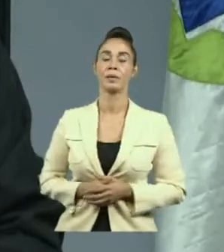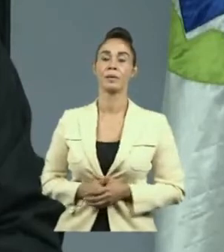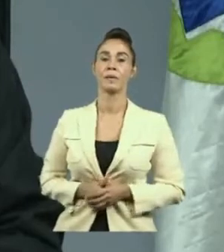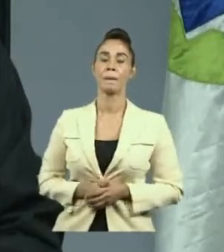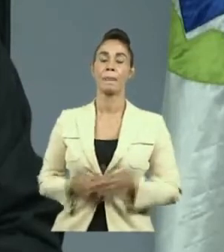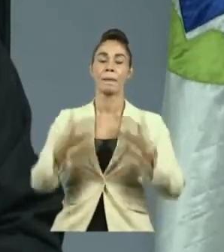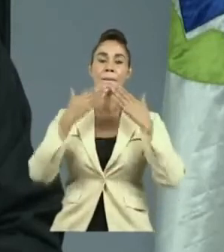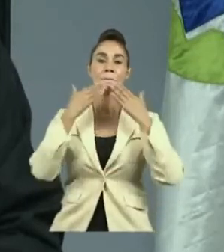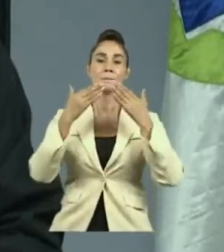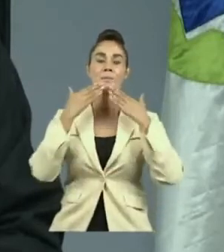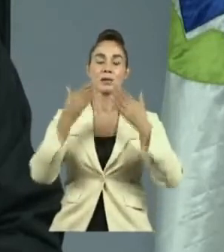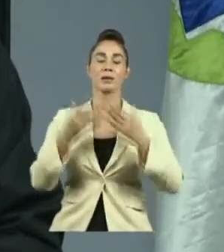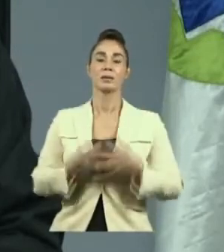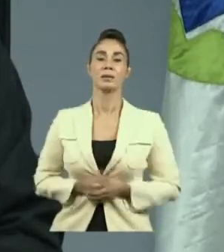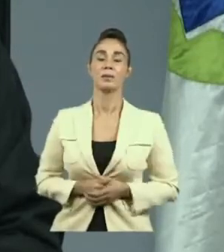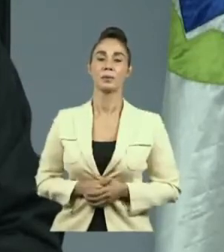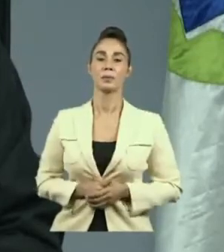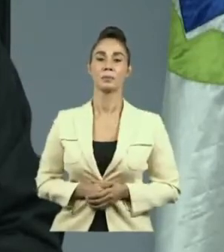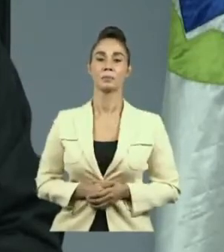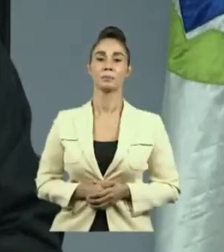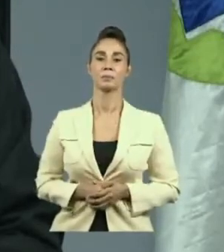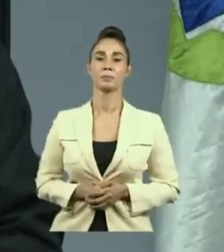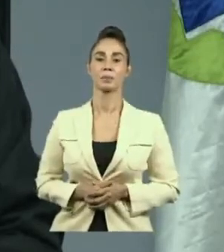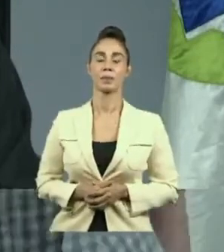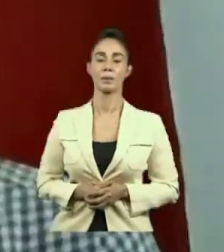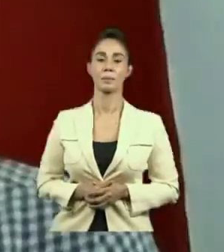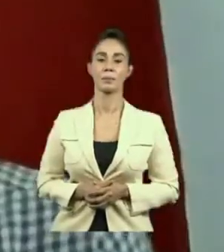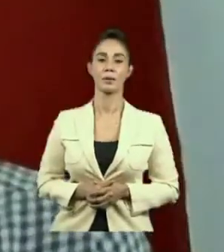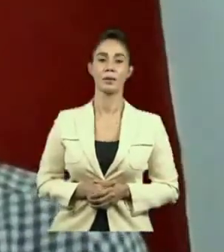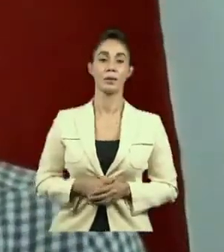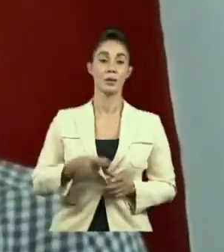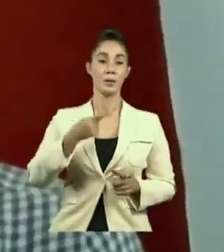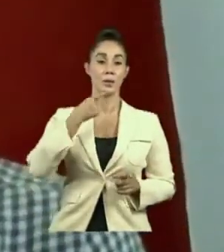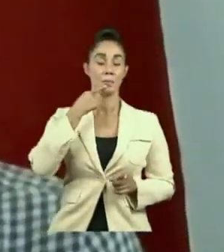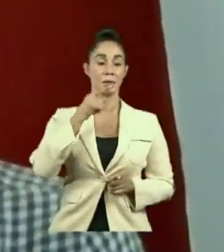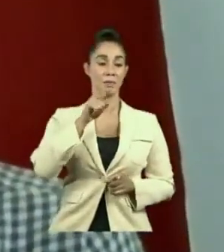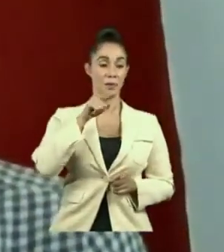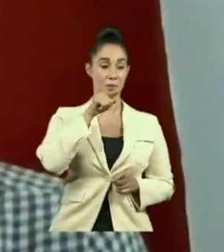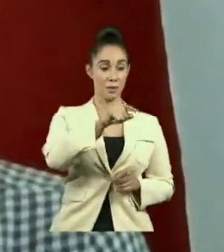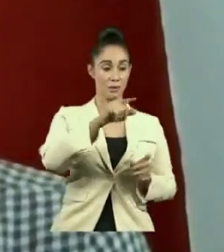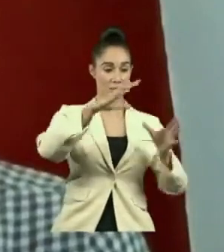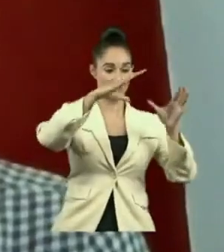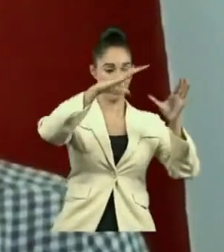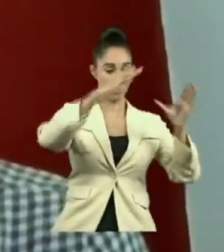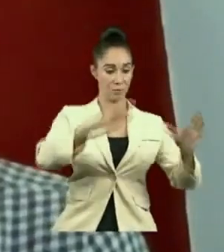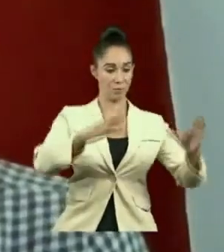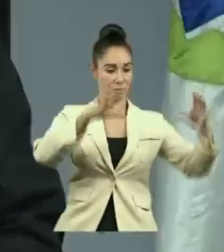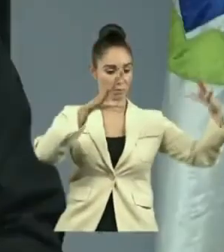gracias me han seguido me refiero específicamente al hospital de campaña